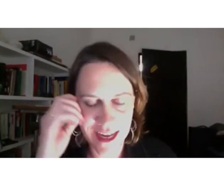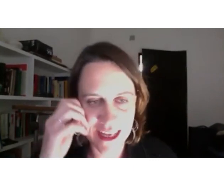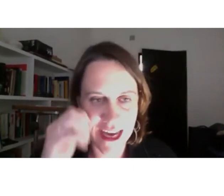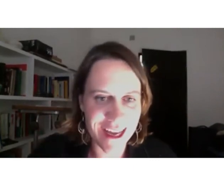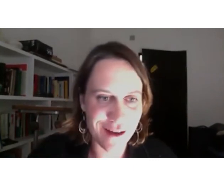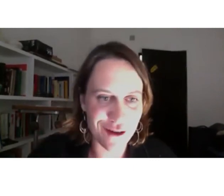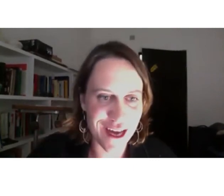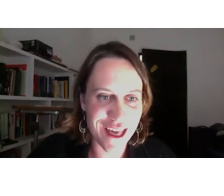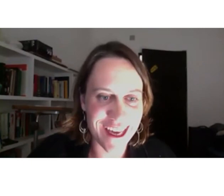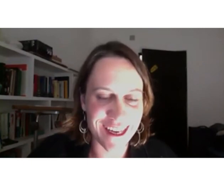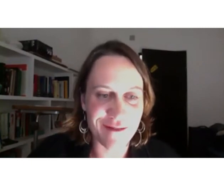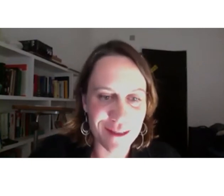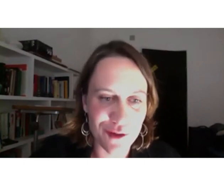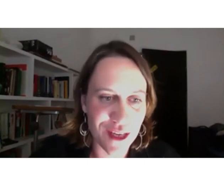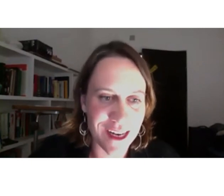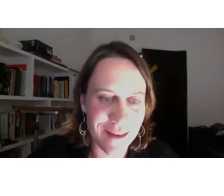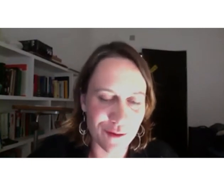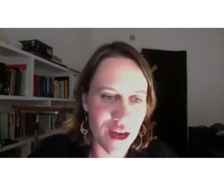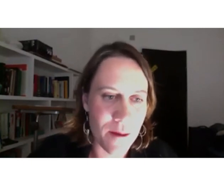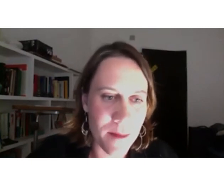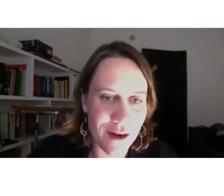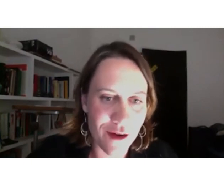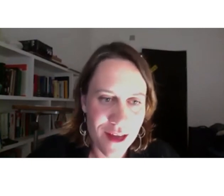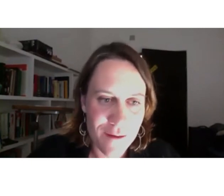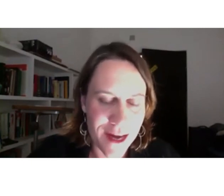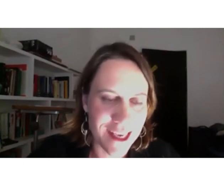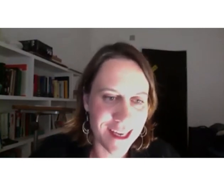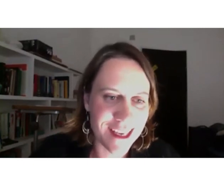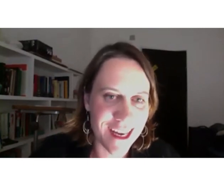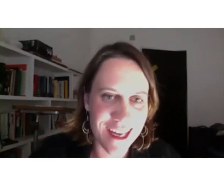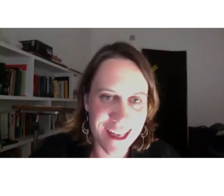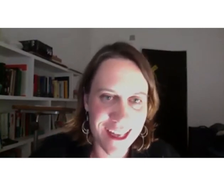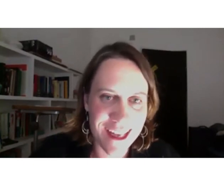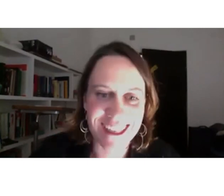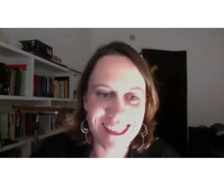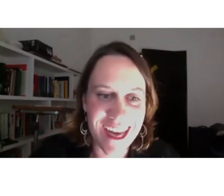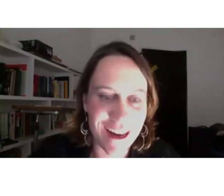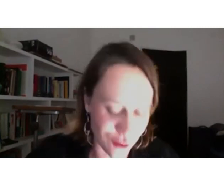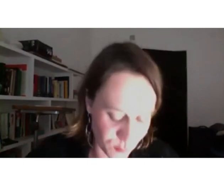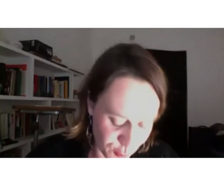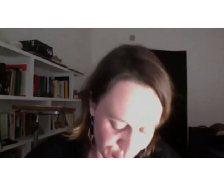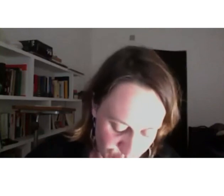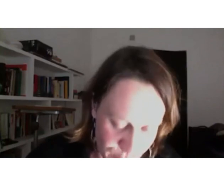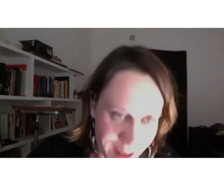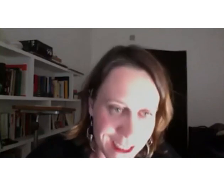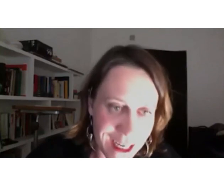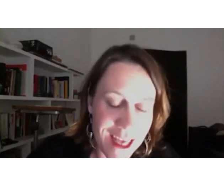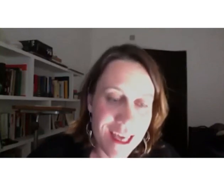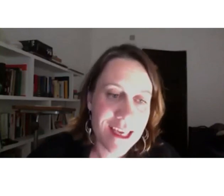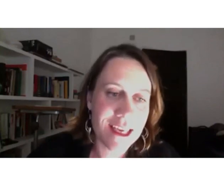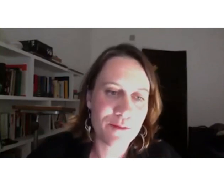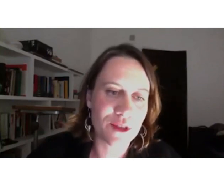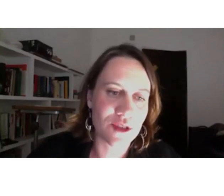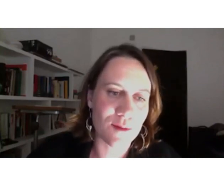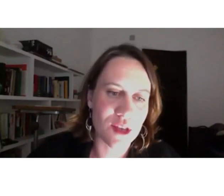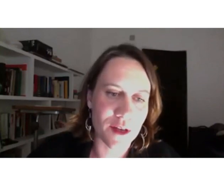se va a quedar allá colgada en el Facebook del Museo Amparo para quien quiera regresar a algunos puntos o compartirla.